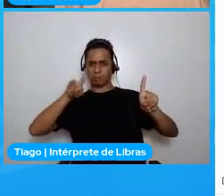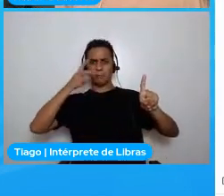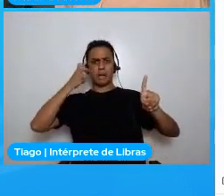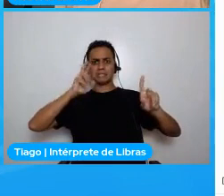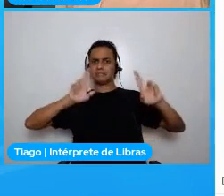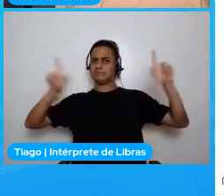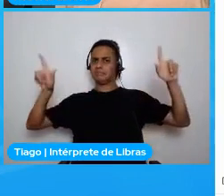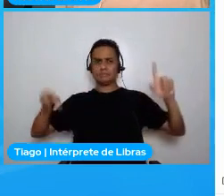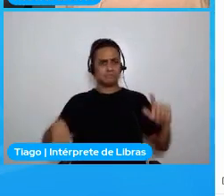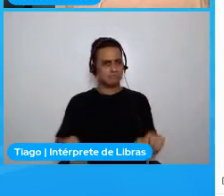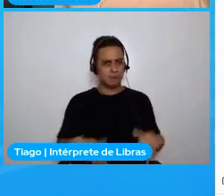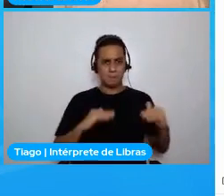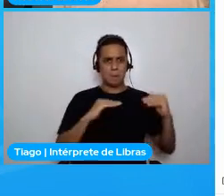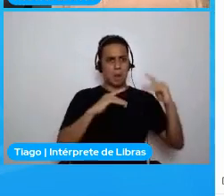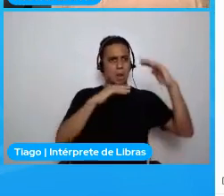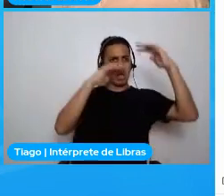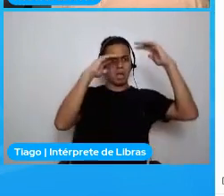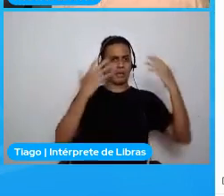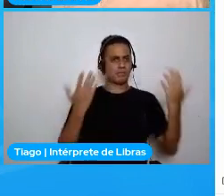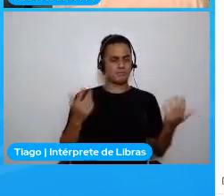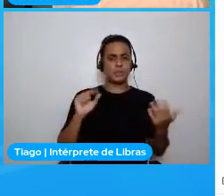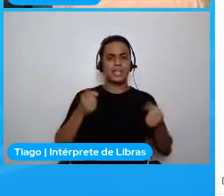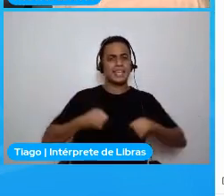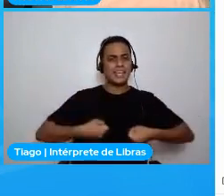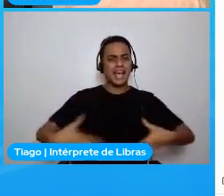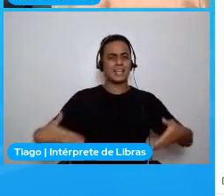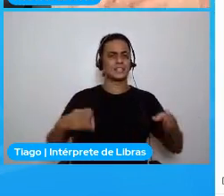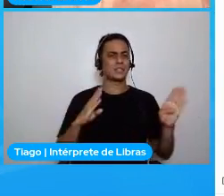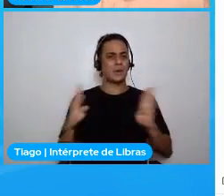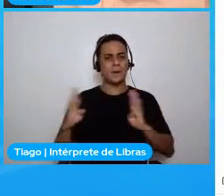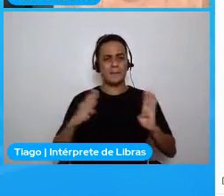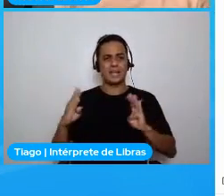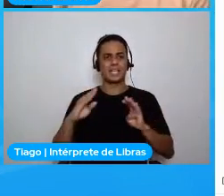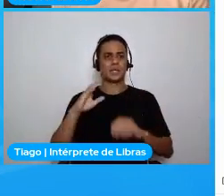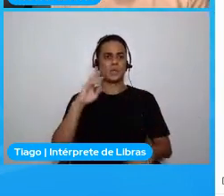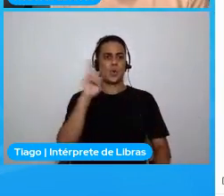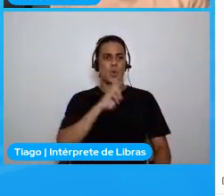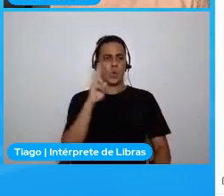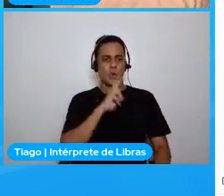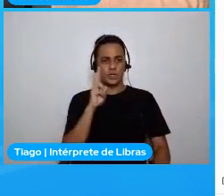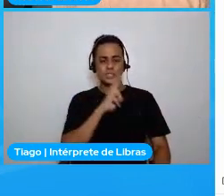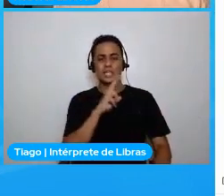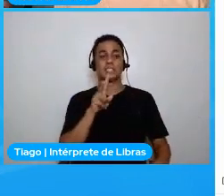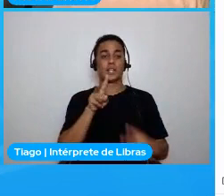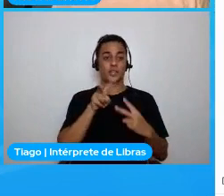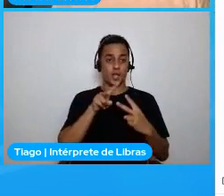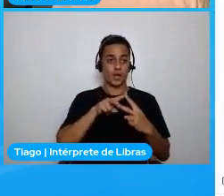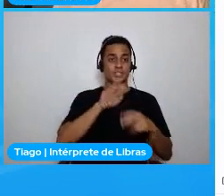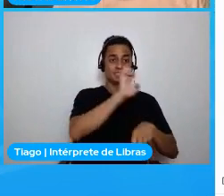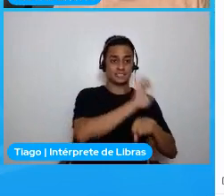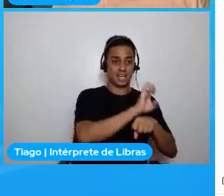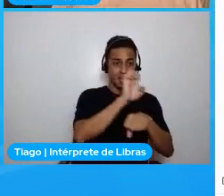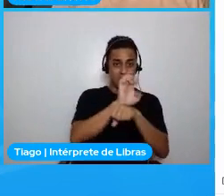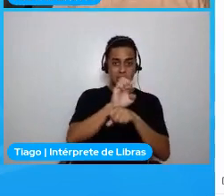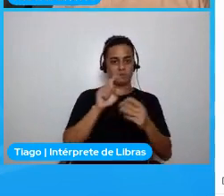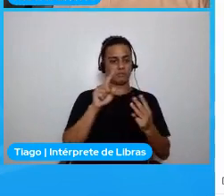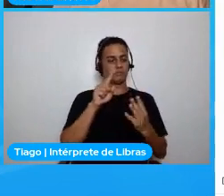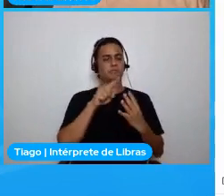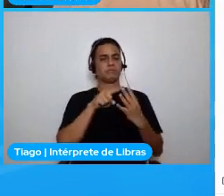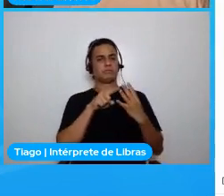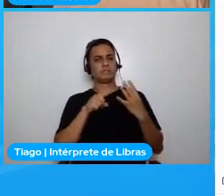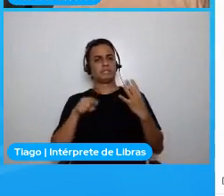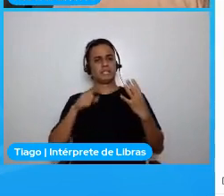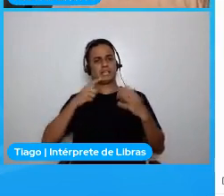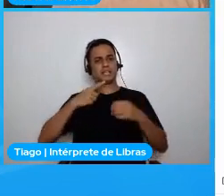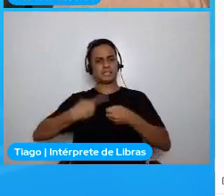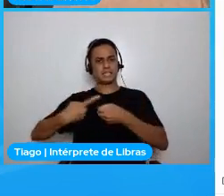la inversión o el gasto durante la emergencia entre las dos primeras provincias y las tres siguientes del top 5, que son Manabí,